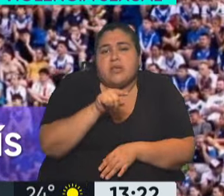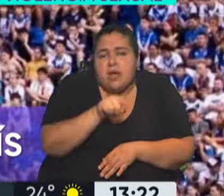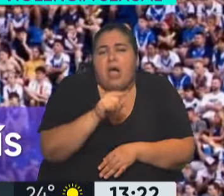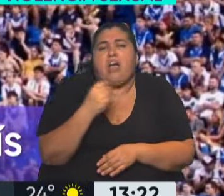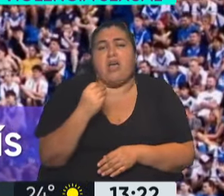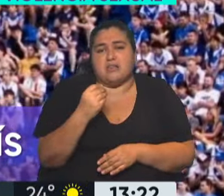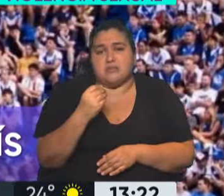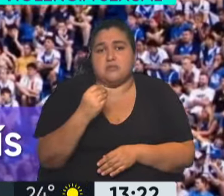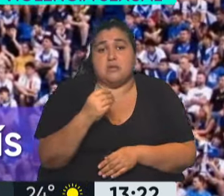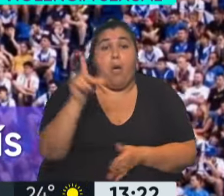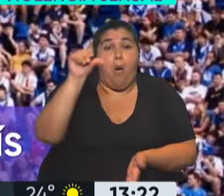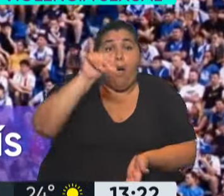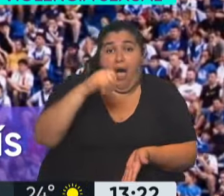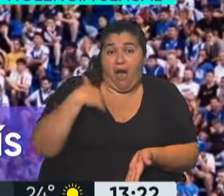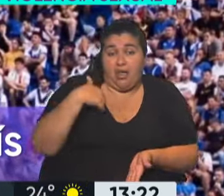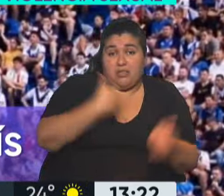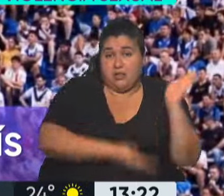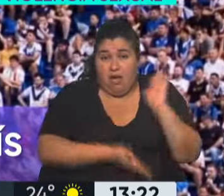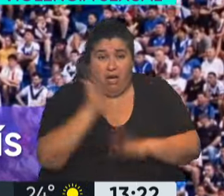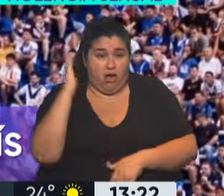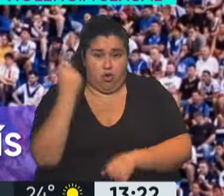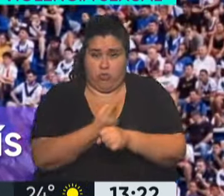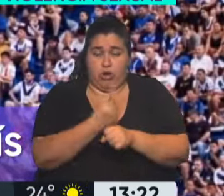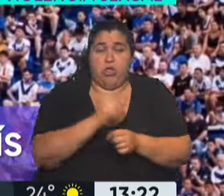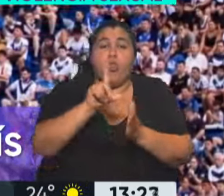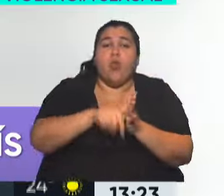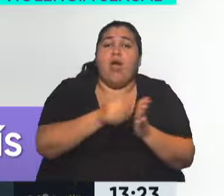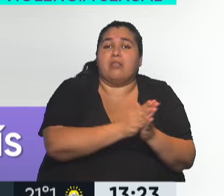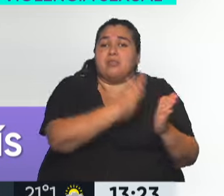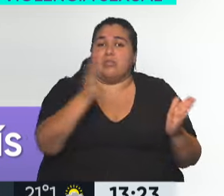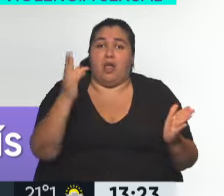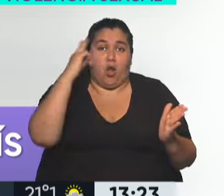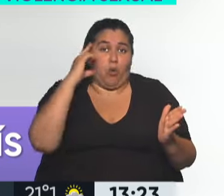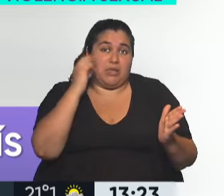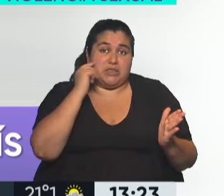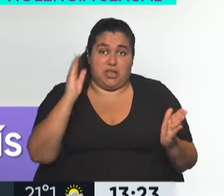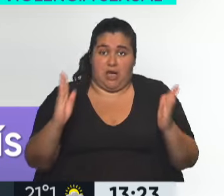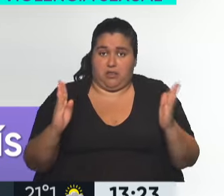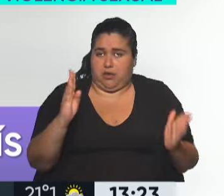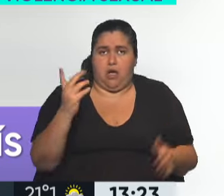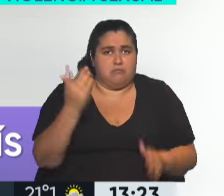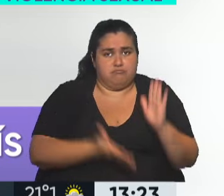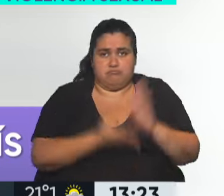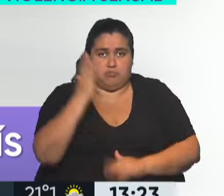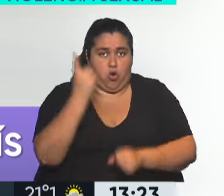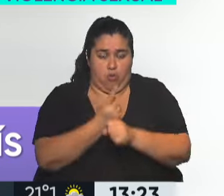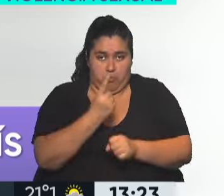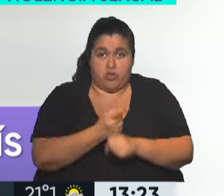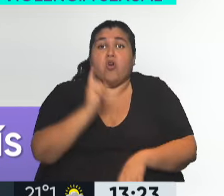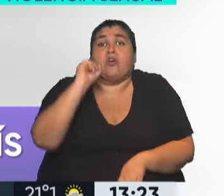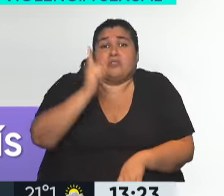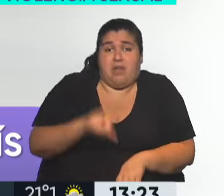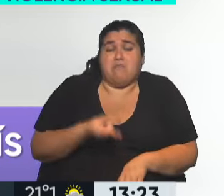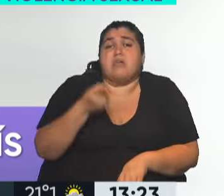de salir del país por el término de 90 días, como también había dictado oportunamente la prohibición de